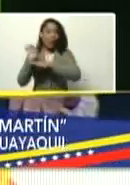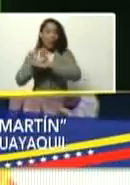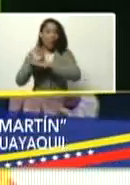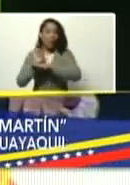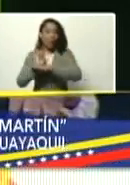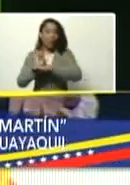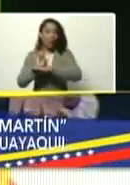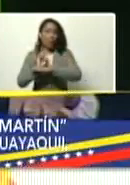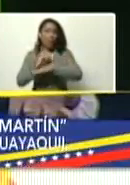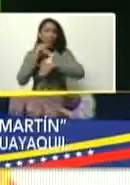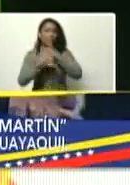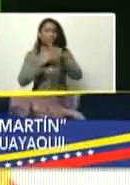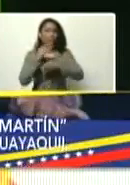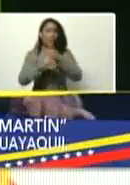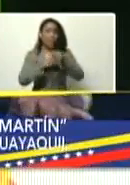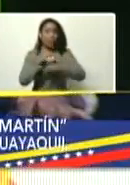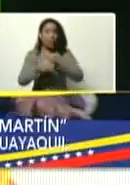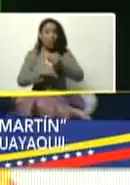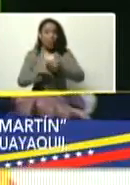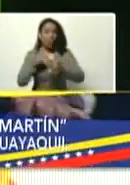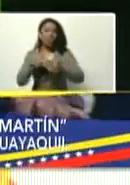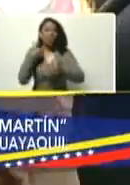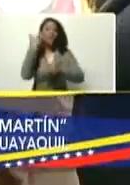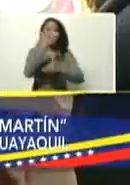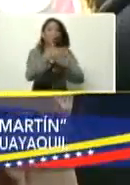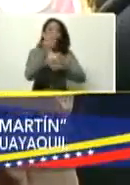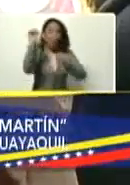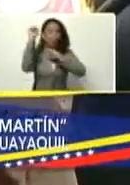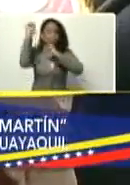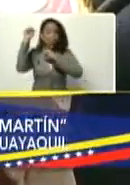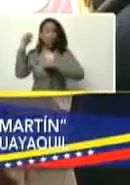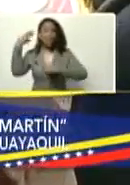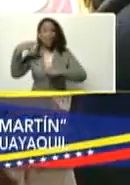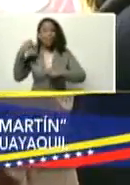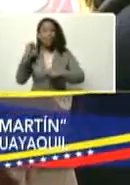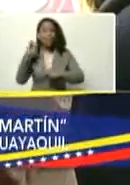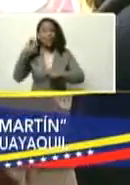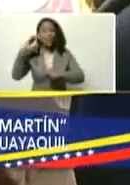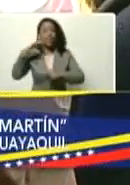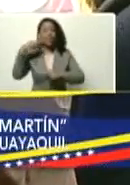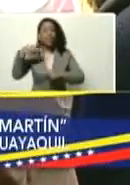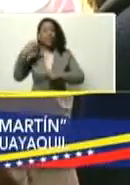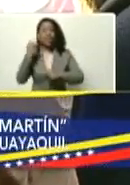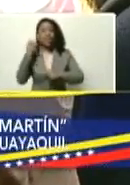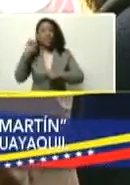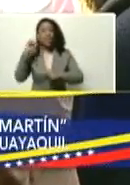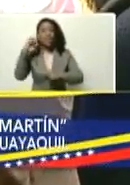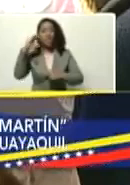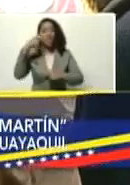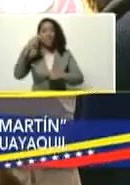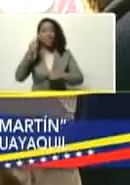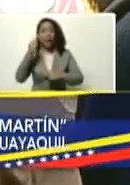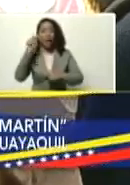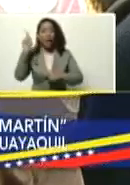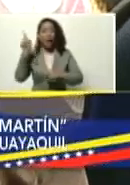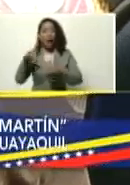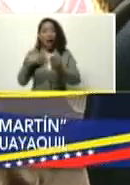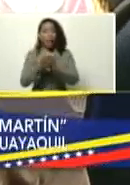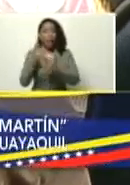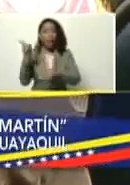que se produce después de la victoria de Pichincha. Entonces llegan, presidente, a ese